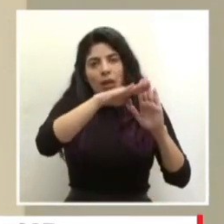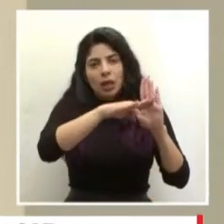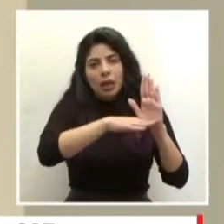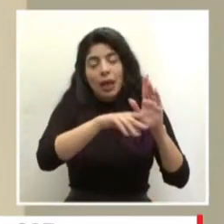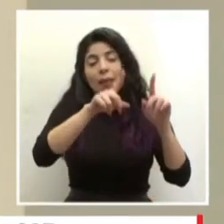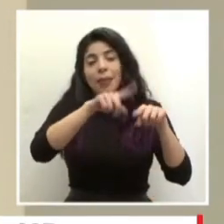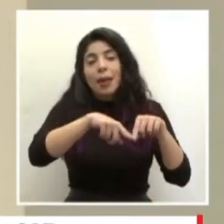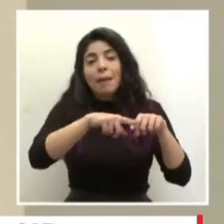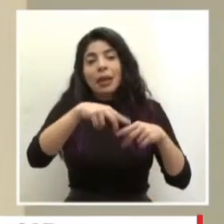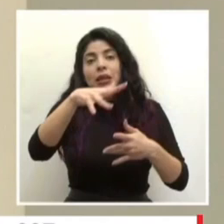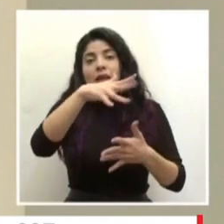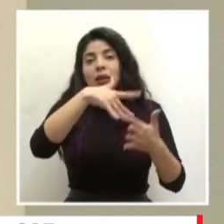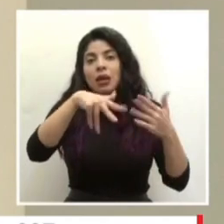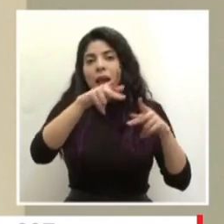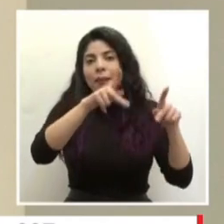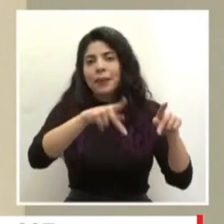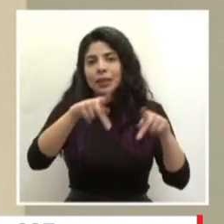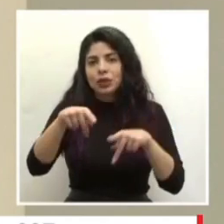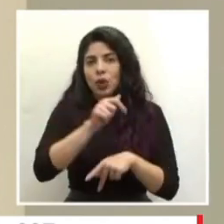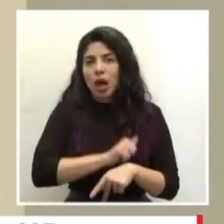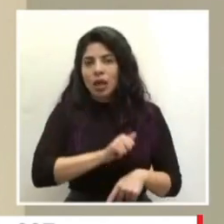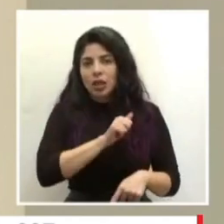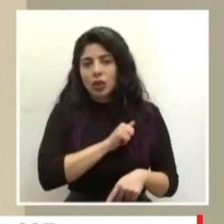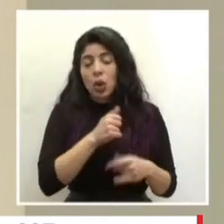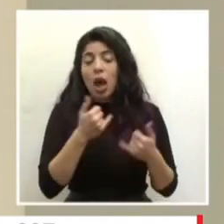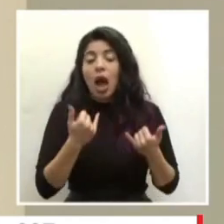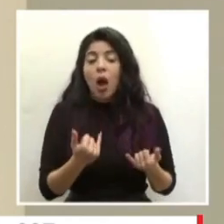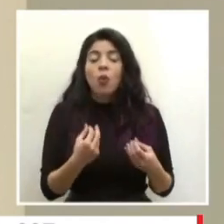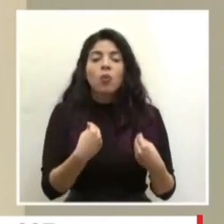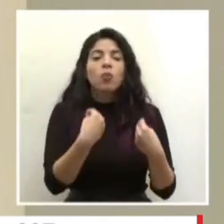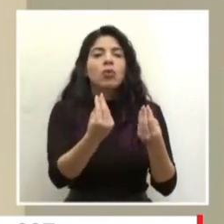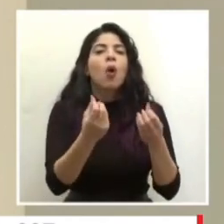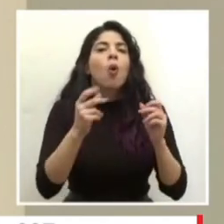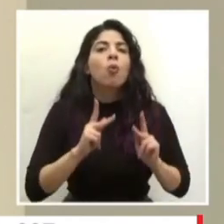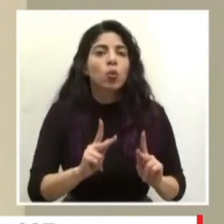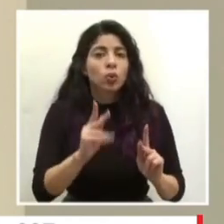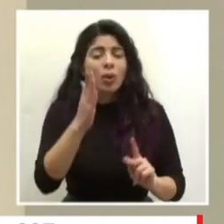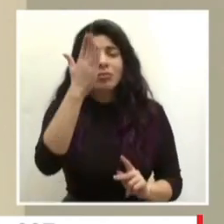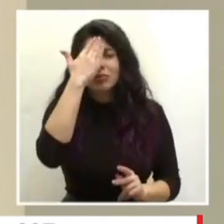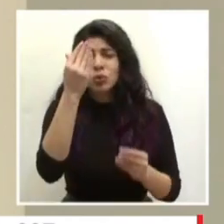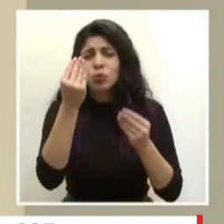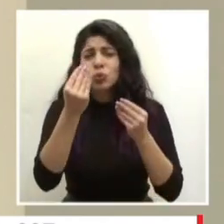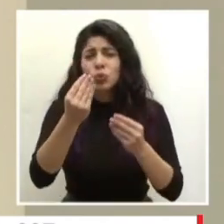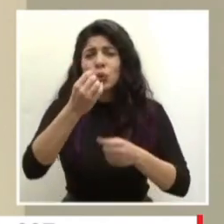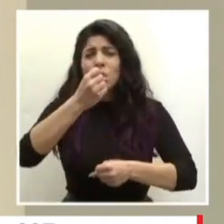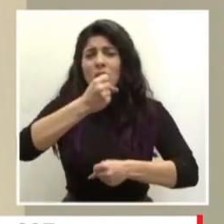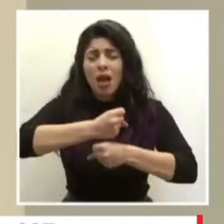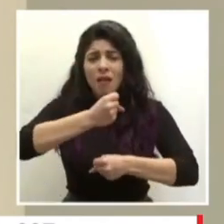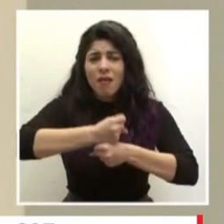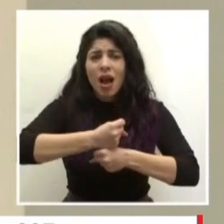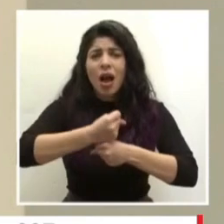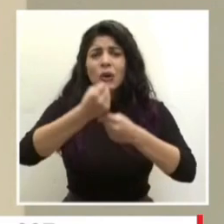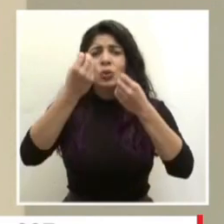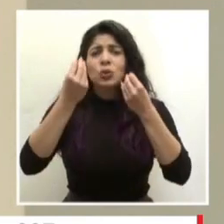en general de la población. Y aquí es dar esa oportunidad, porque también sabemos que hay muchos empleos, que hay mucha